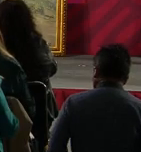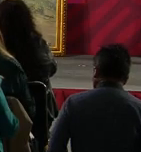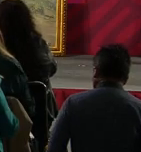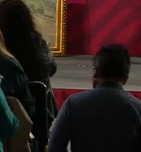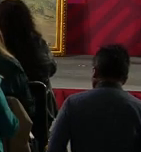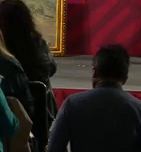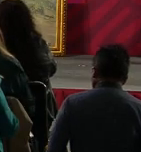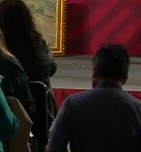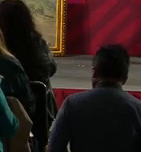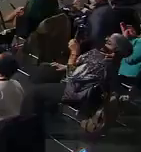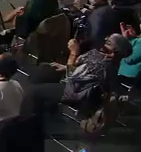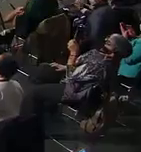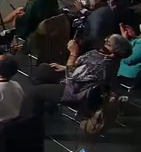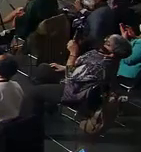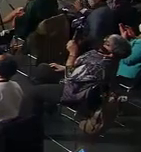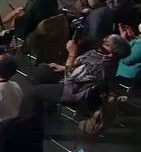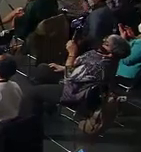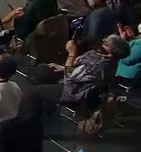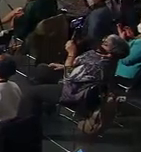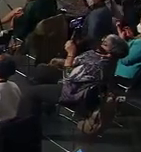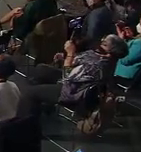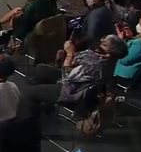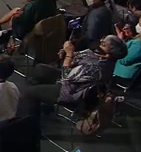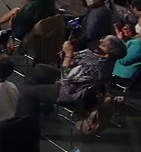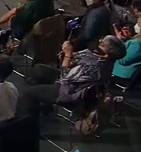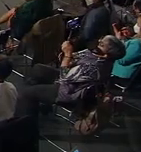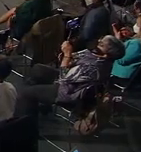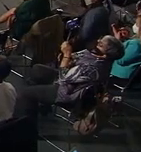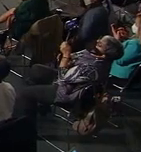aquí, a quien admiro tanto, algunos los conozco mucho.